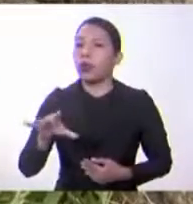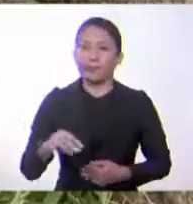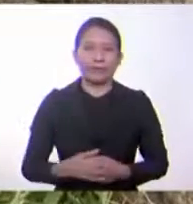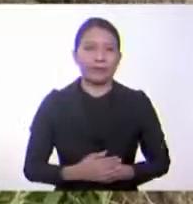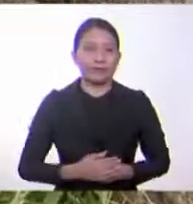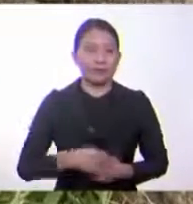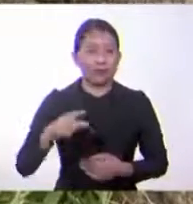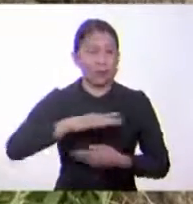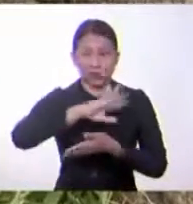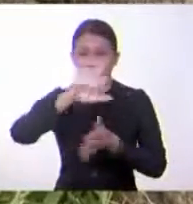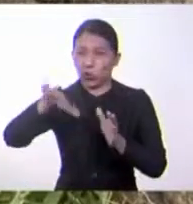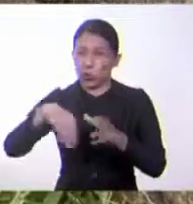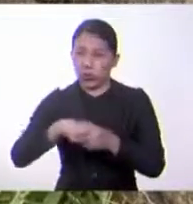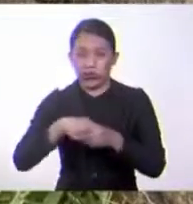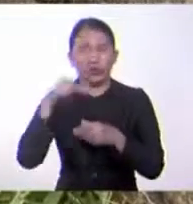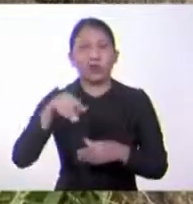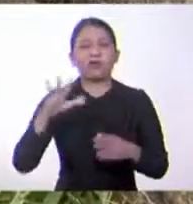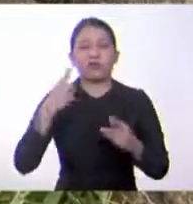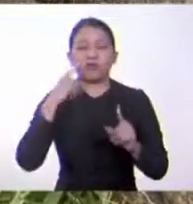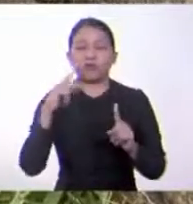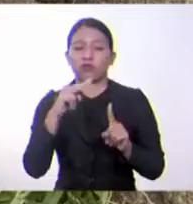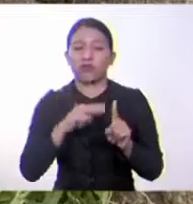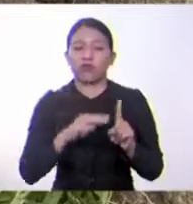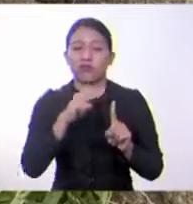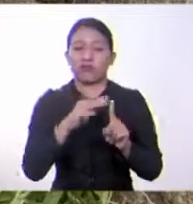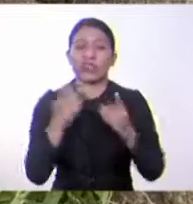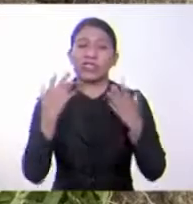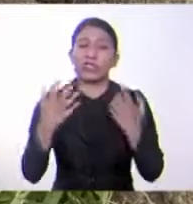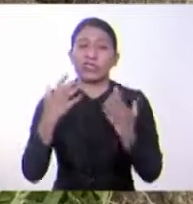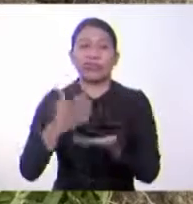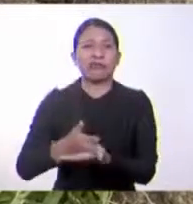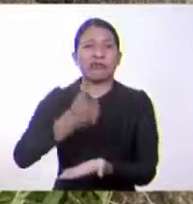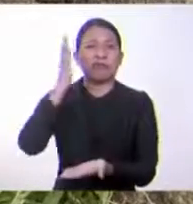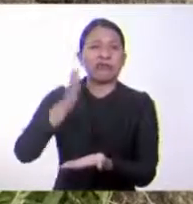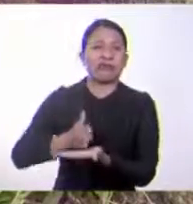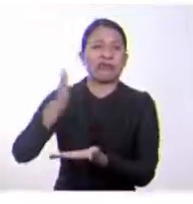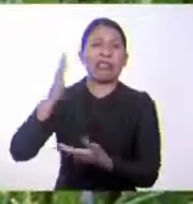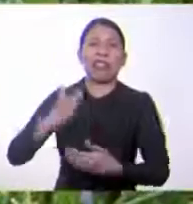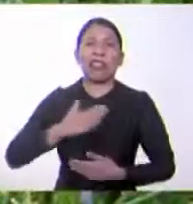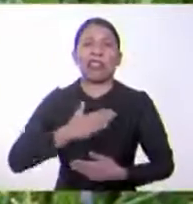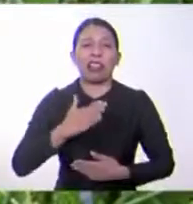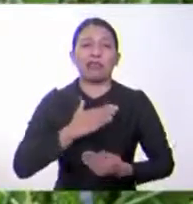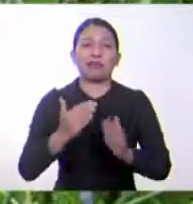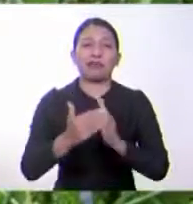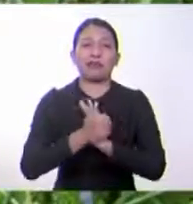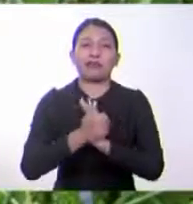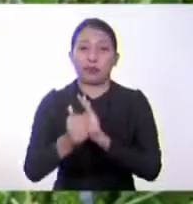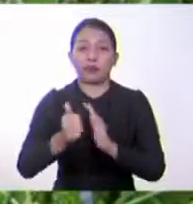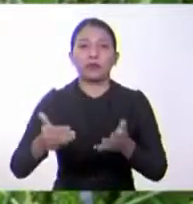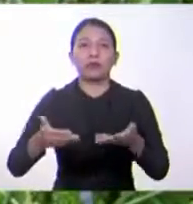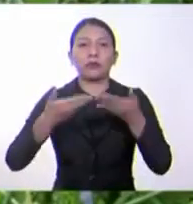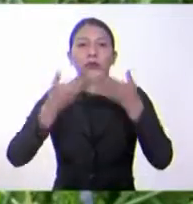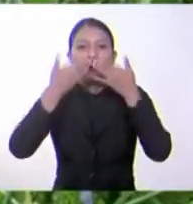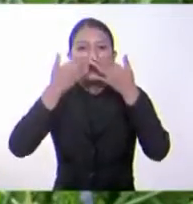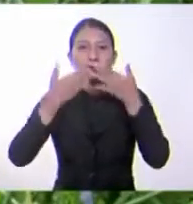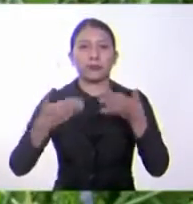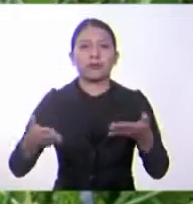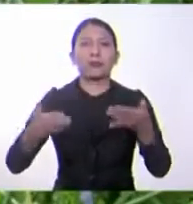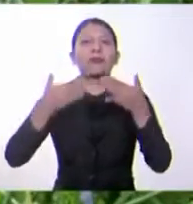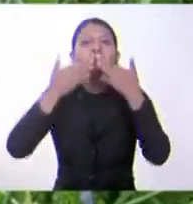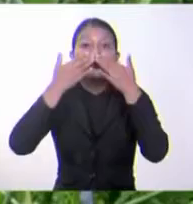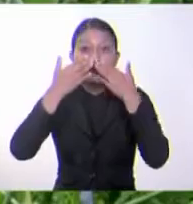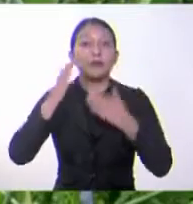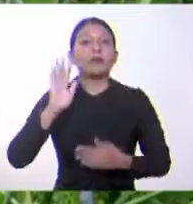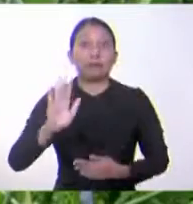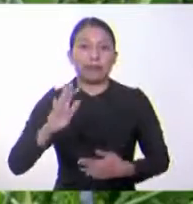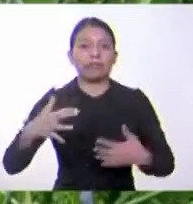Todo esto es por la observación de que muchos animales tienen la capacidad de respirar aire y es lo que los